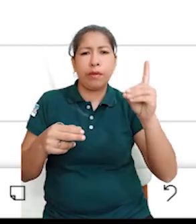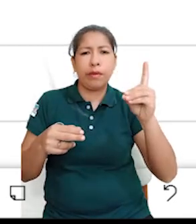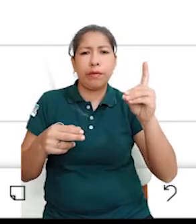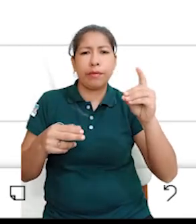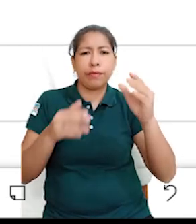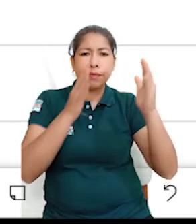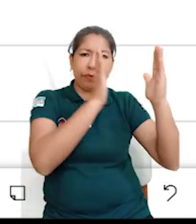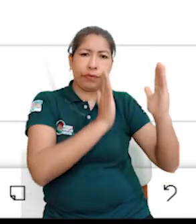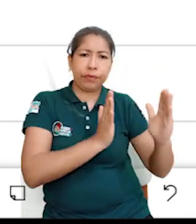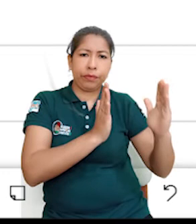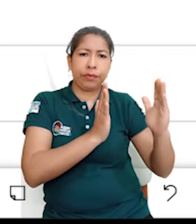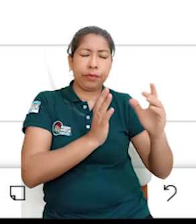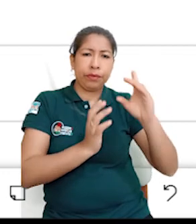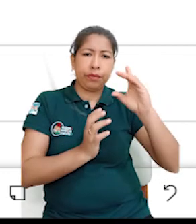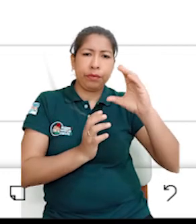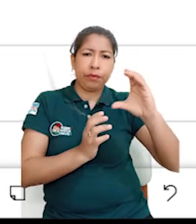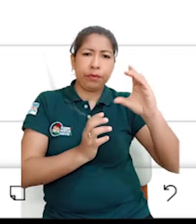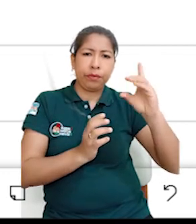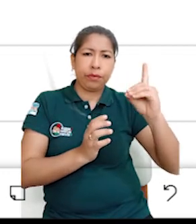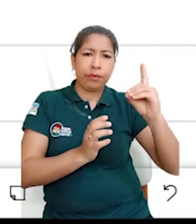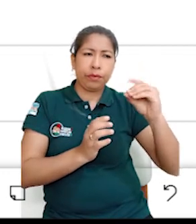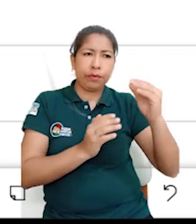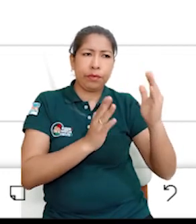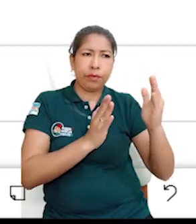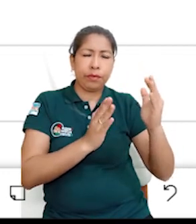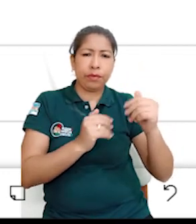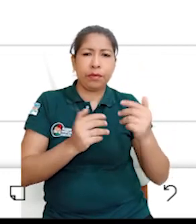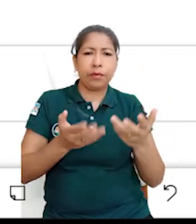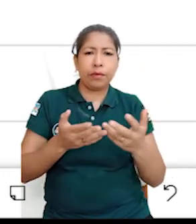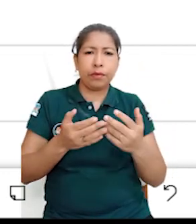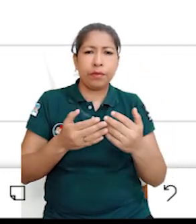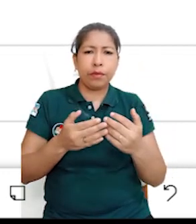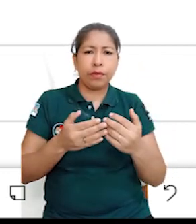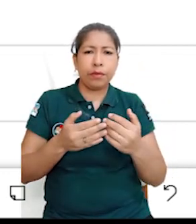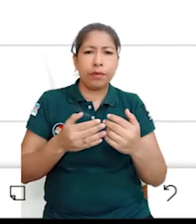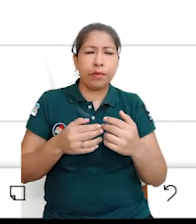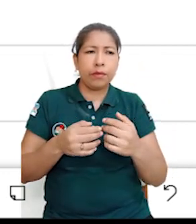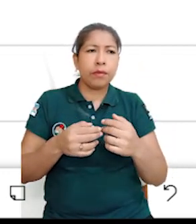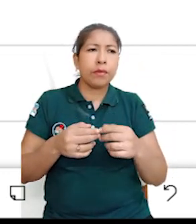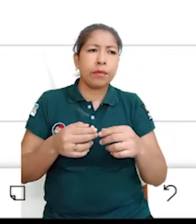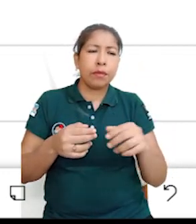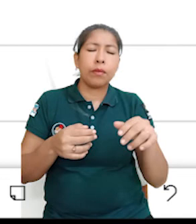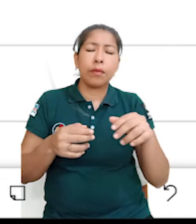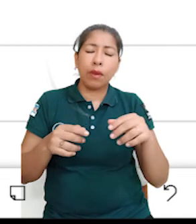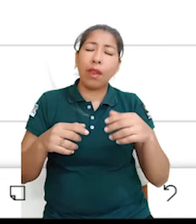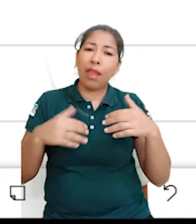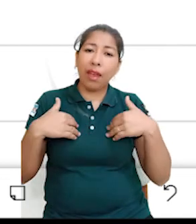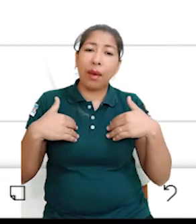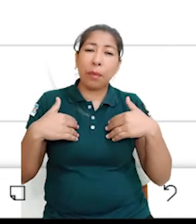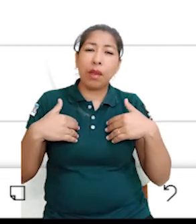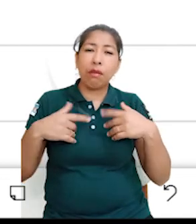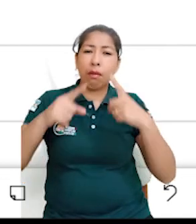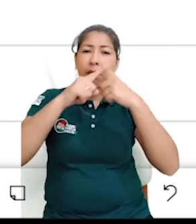2x. Otra estrategia también para deshacerse de una fracción en una ecuación es simplemente multiplicar en cruz. Es